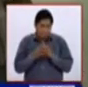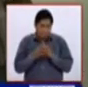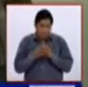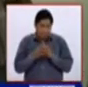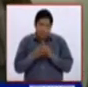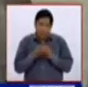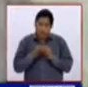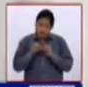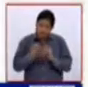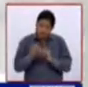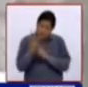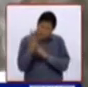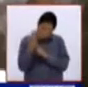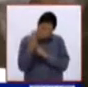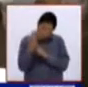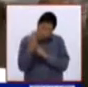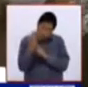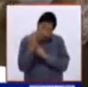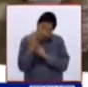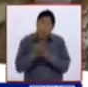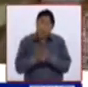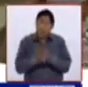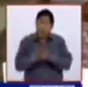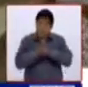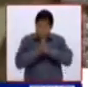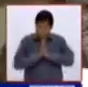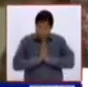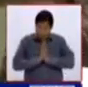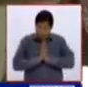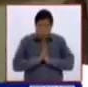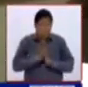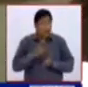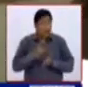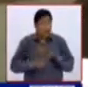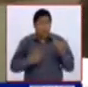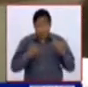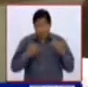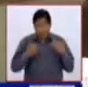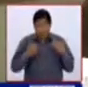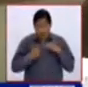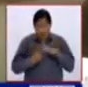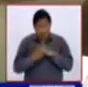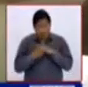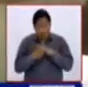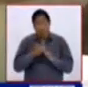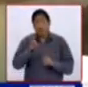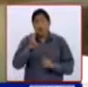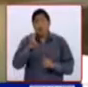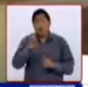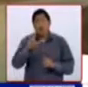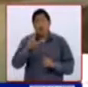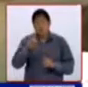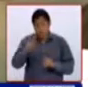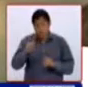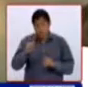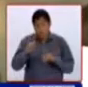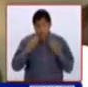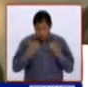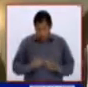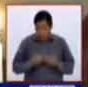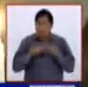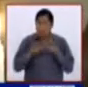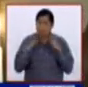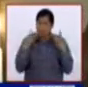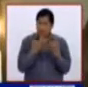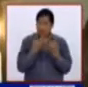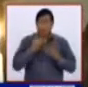y prendemos una vela. Nos unimos al pedido que se tiene para que aparezca Wilma. El pedido que en este momento tienen